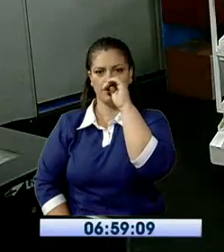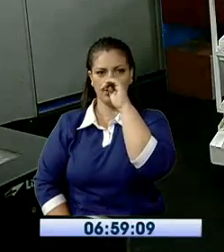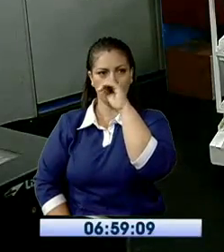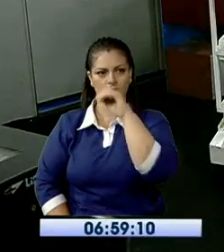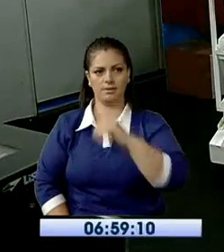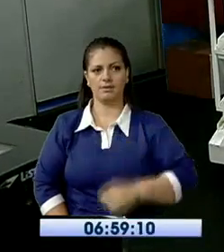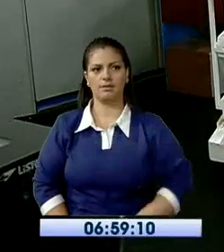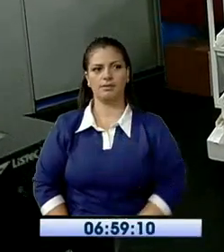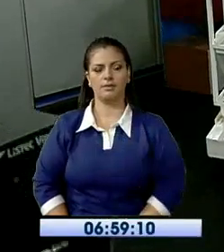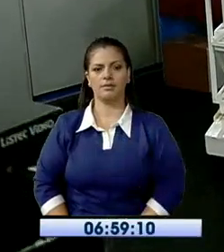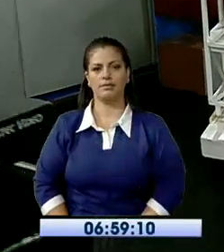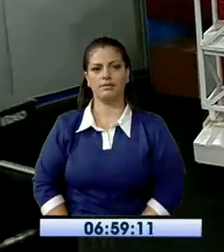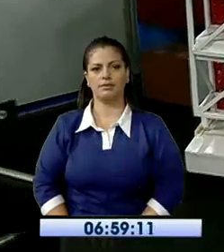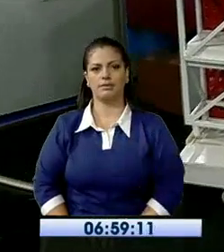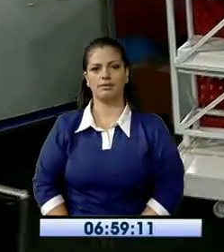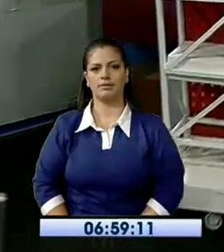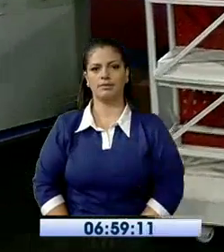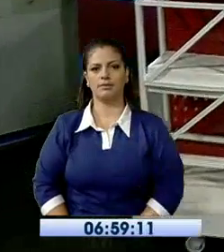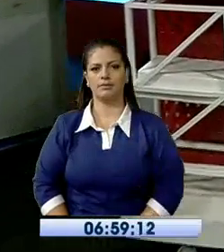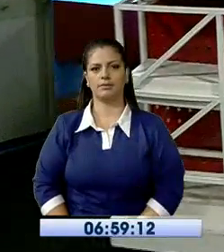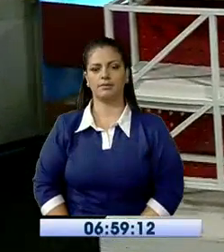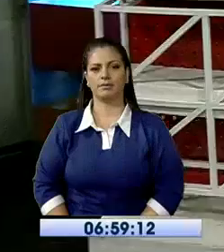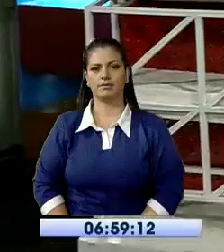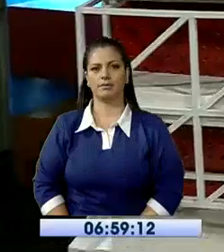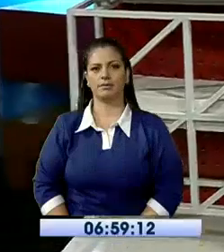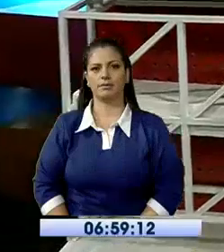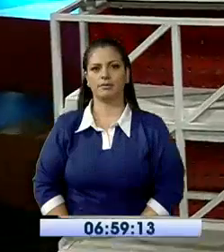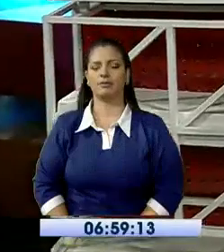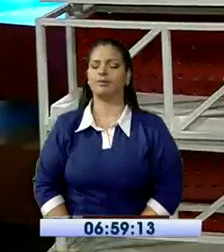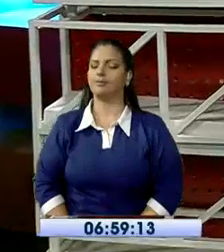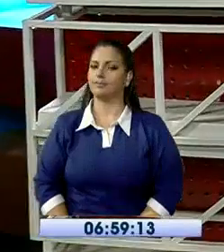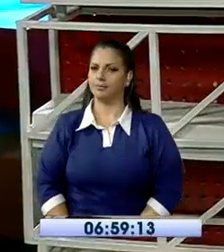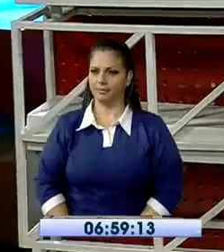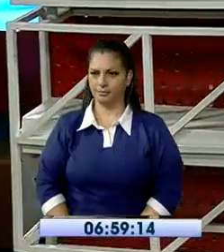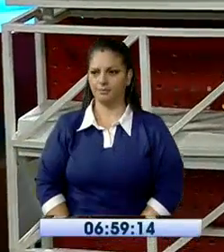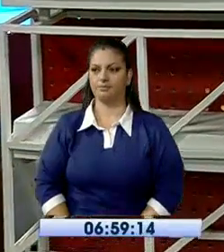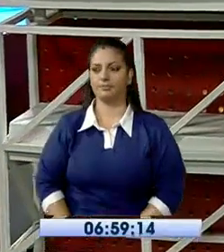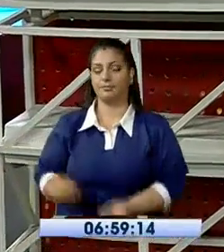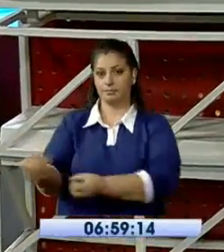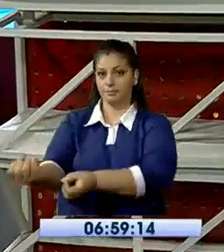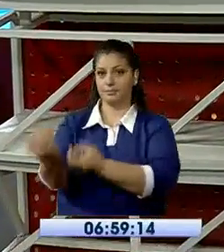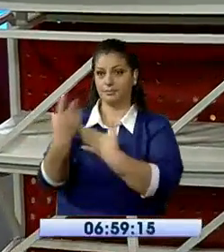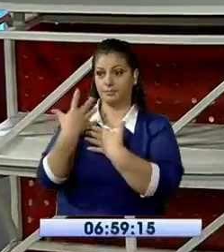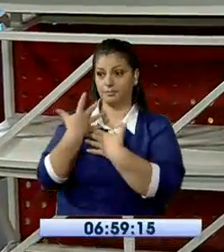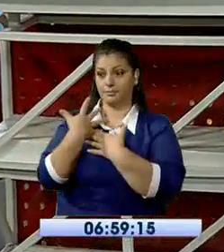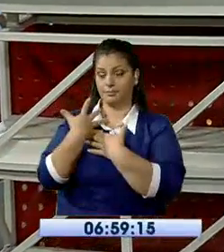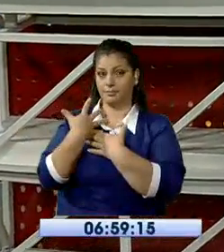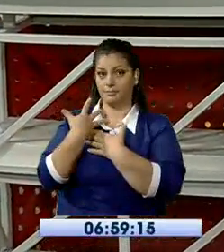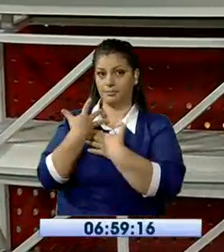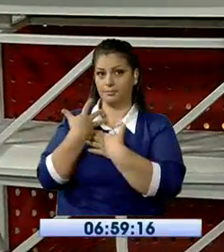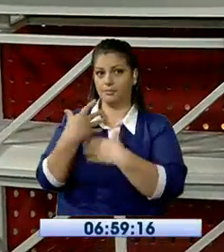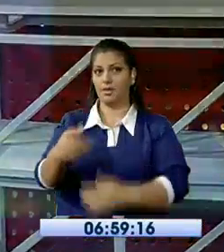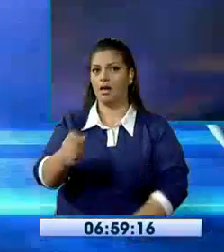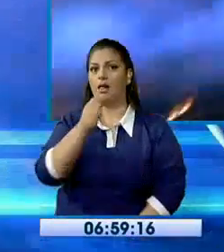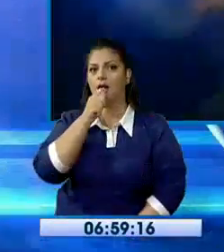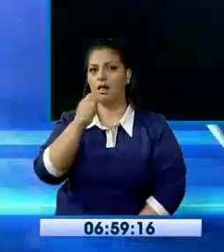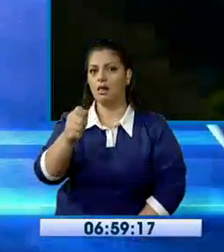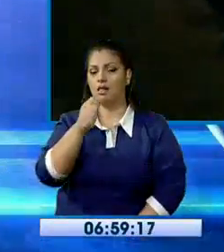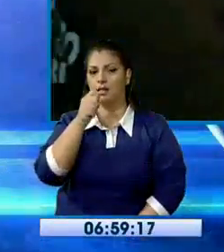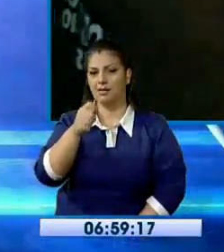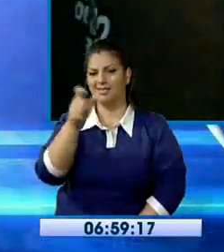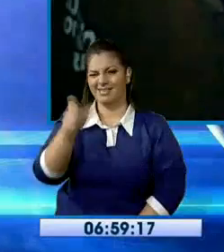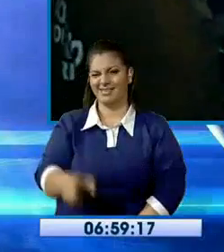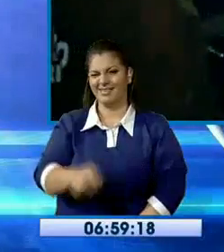Bueno, ahí ha habido una serie de irregularidades. Luisa, he recibido la información directamente de nuestro reportero que estuvo ahí, de así personas es. Que estaban